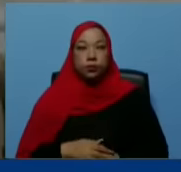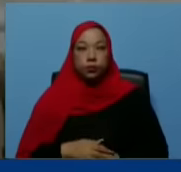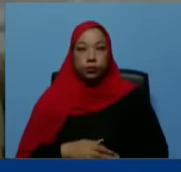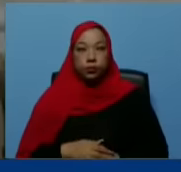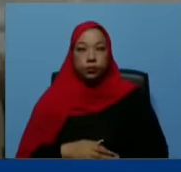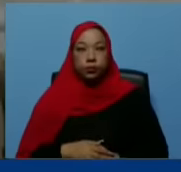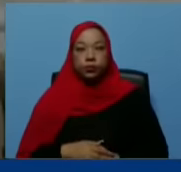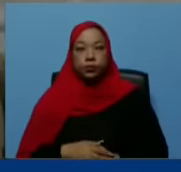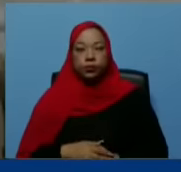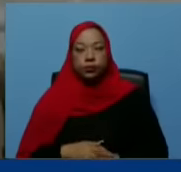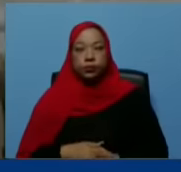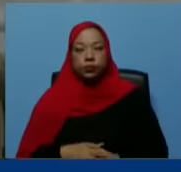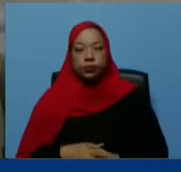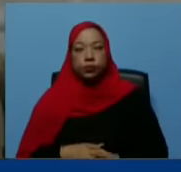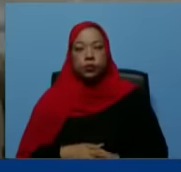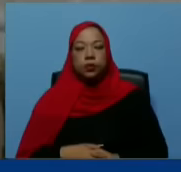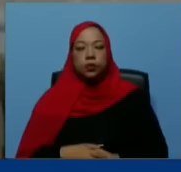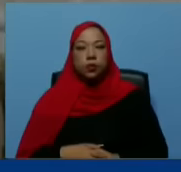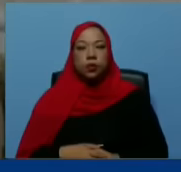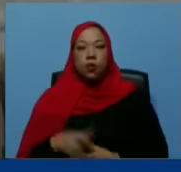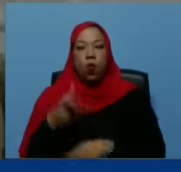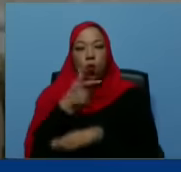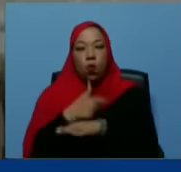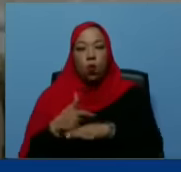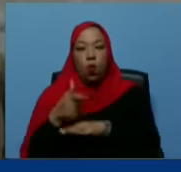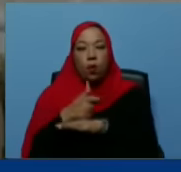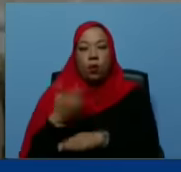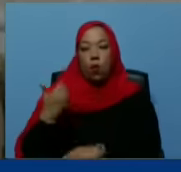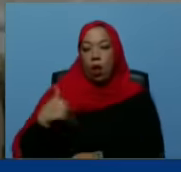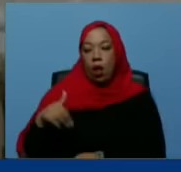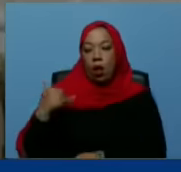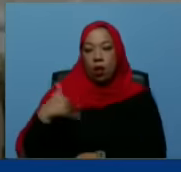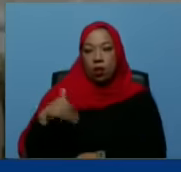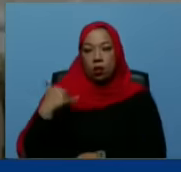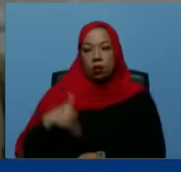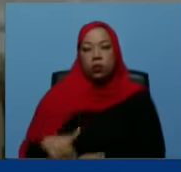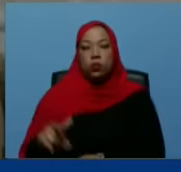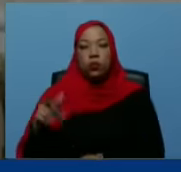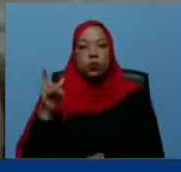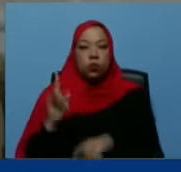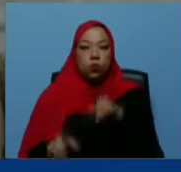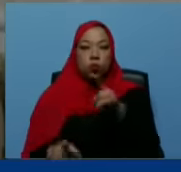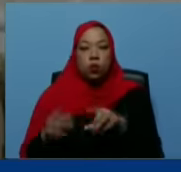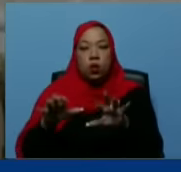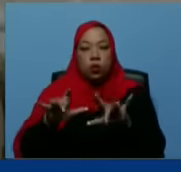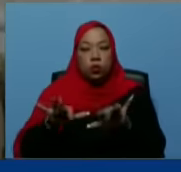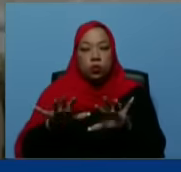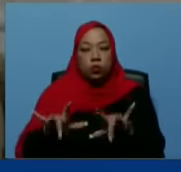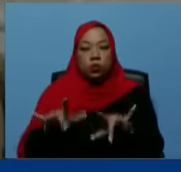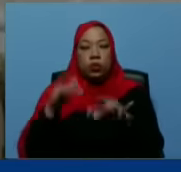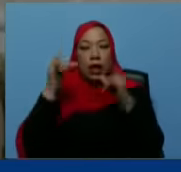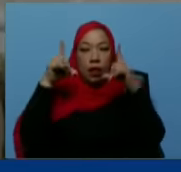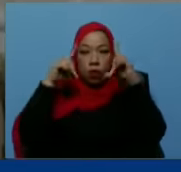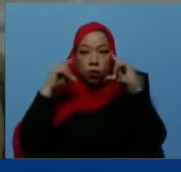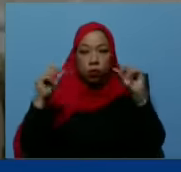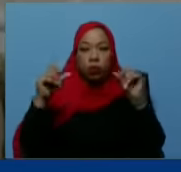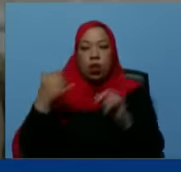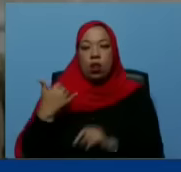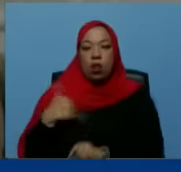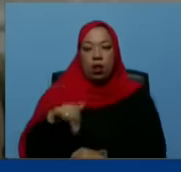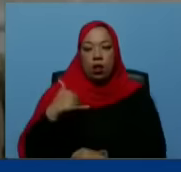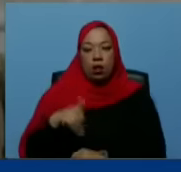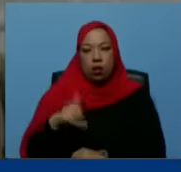Precisamente que el gobierno argentino, a través de la Secretaría de Inteligencia de